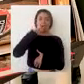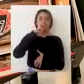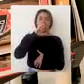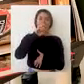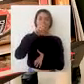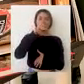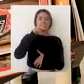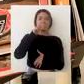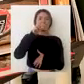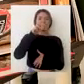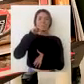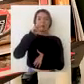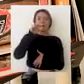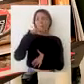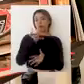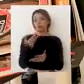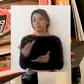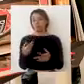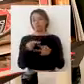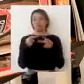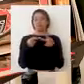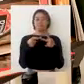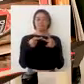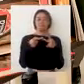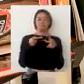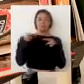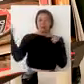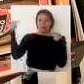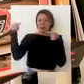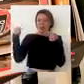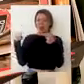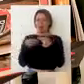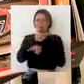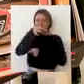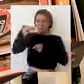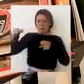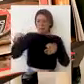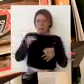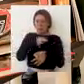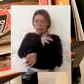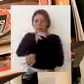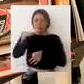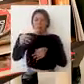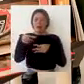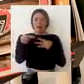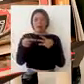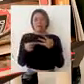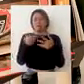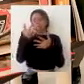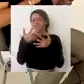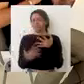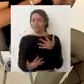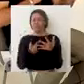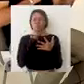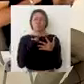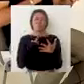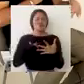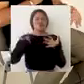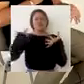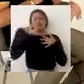hay de Dick Tracy, hay de La Guerra de las Galaxias. Entonces hay para todos los gustos,